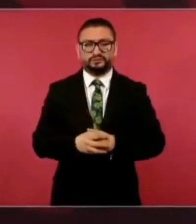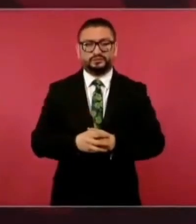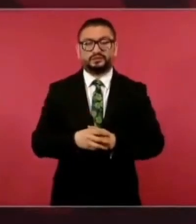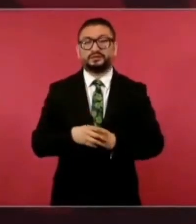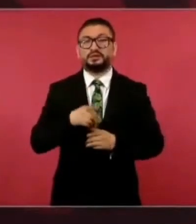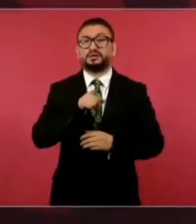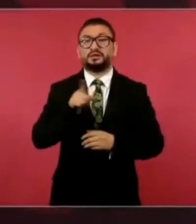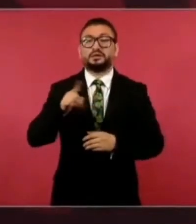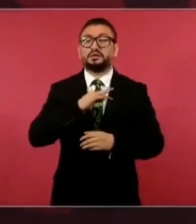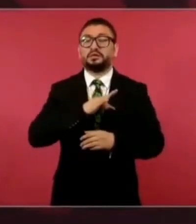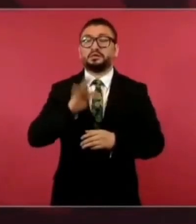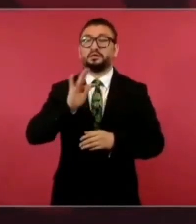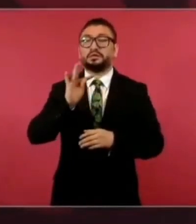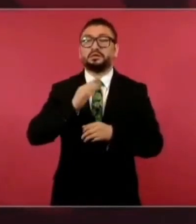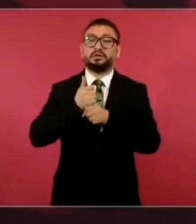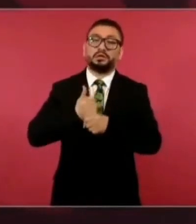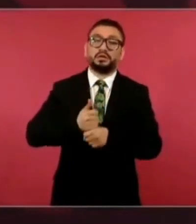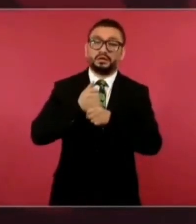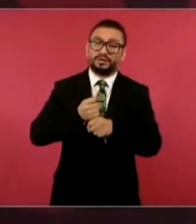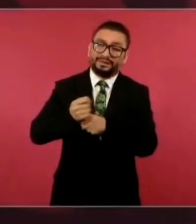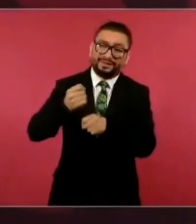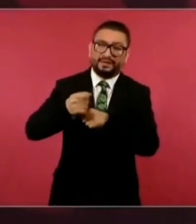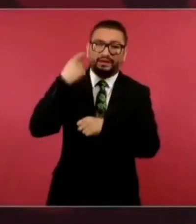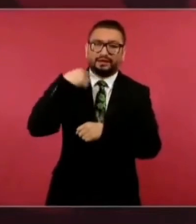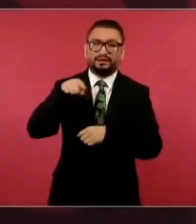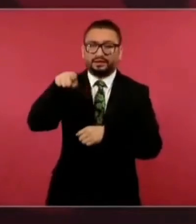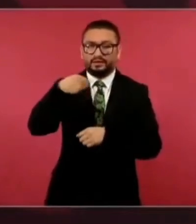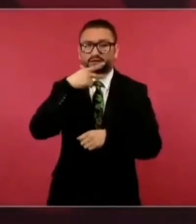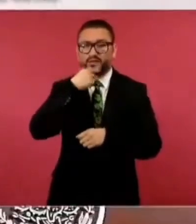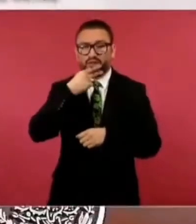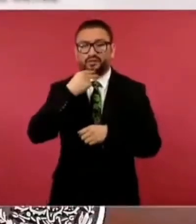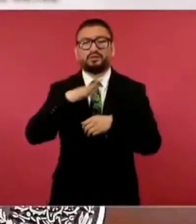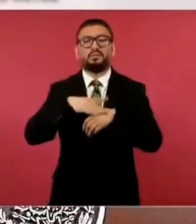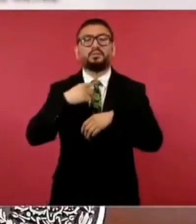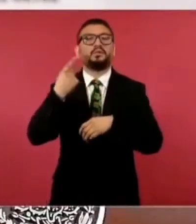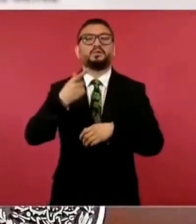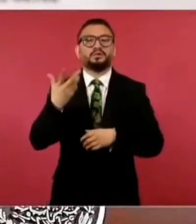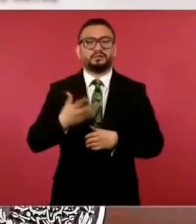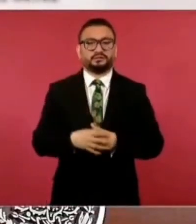podían torturar y obligarlo, porque